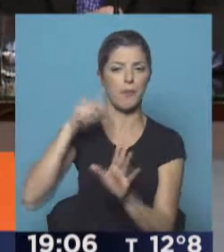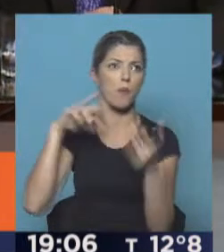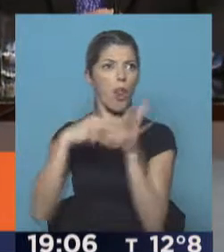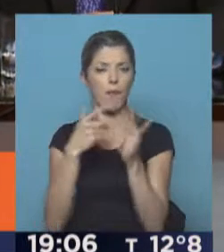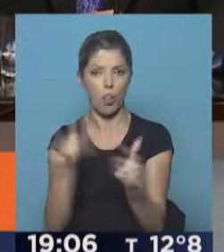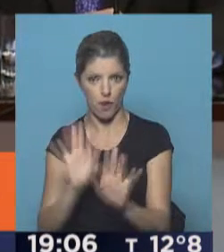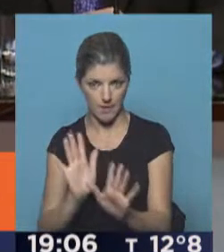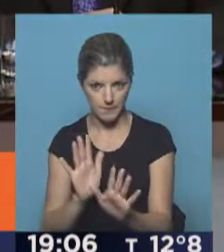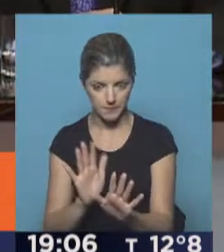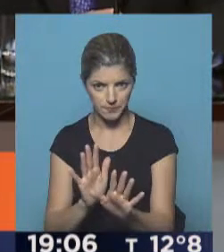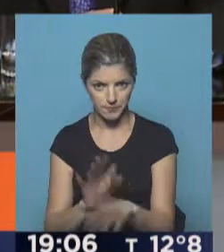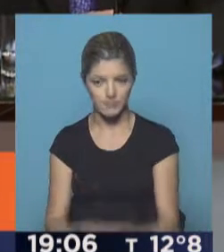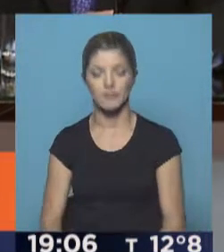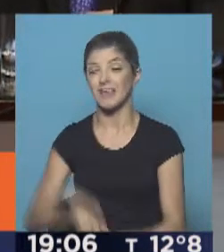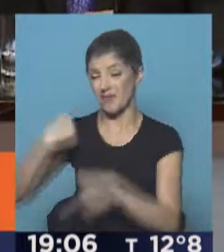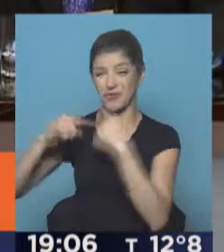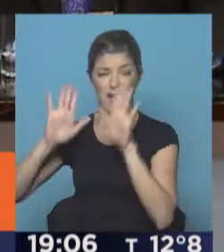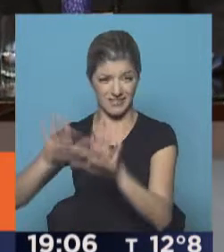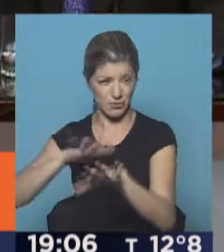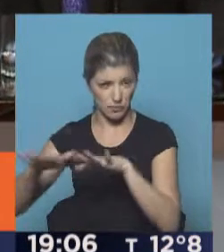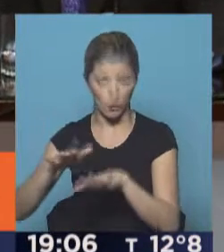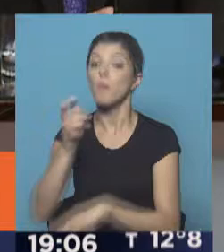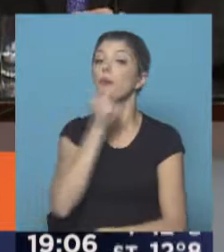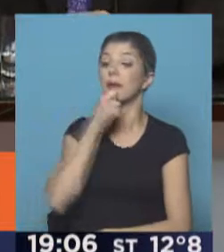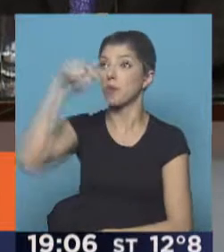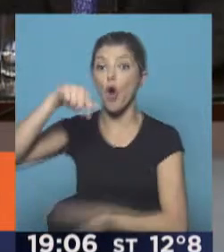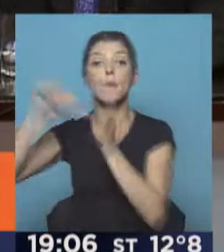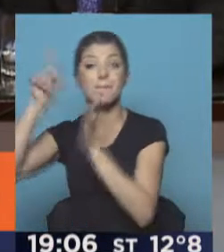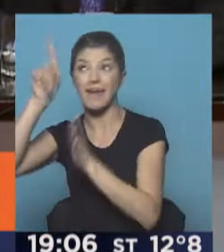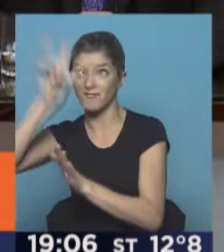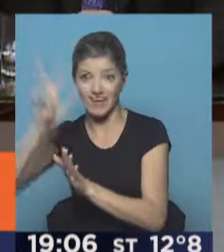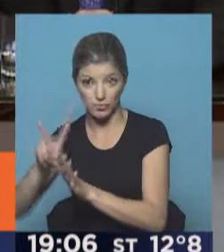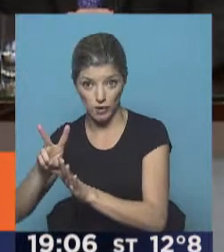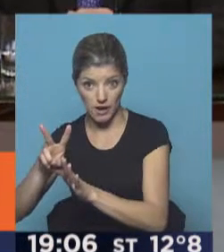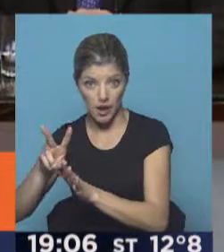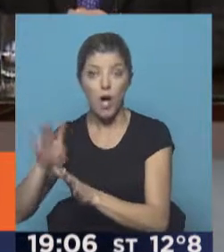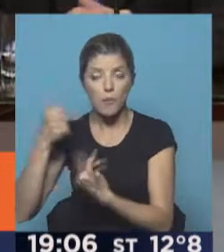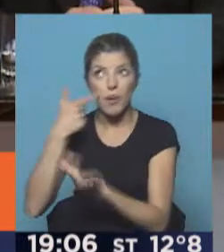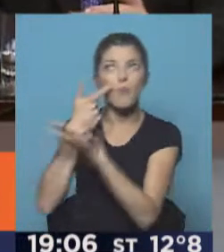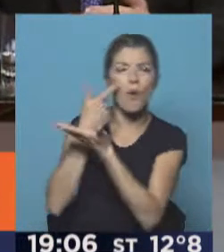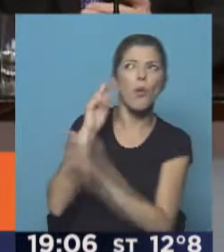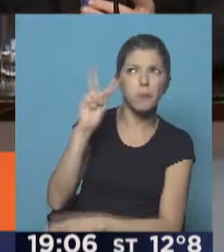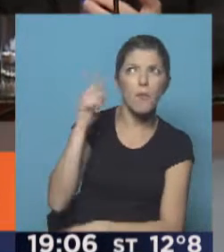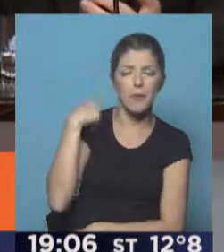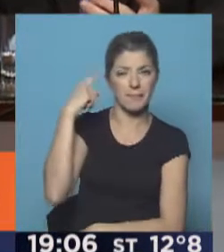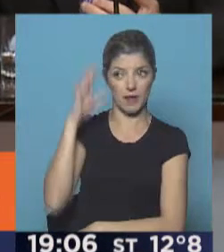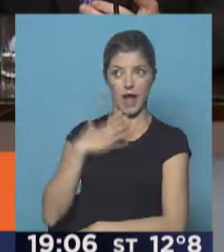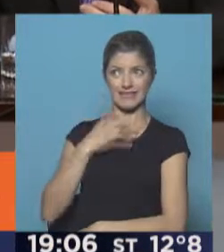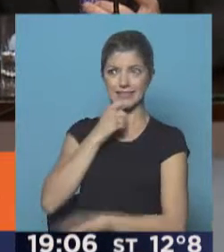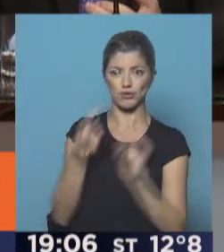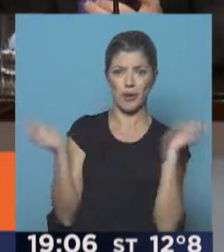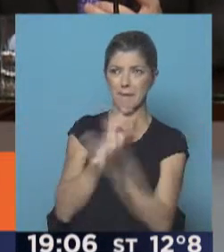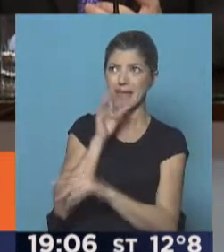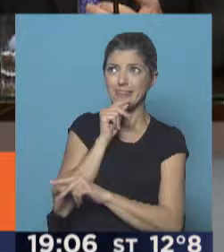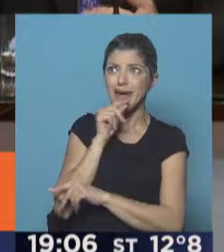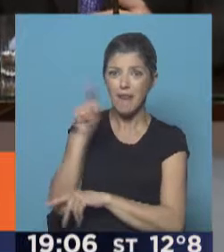que claramente la dolorosa situación que vive Venezuela hoy indica lo que hubiera pasado cuando un gobierno niega la realidad